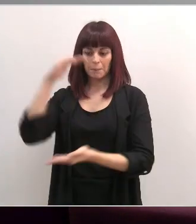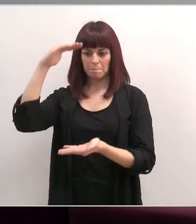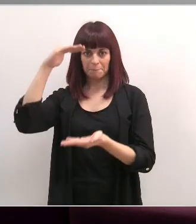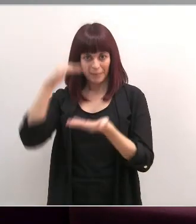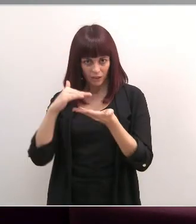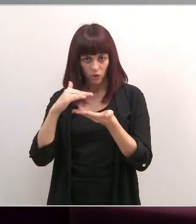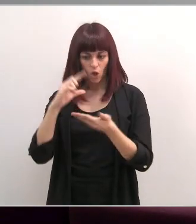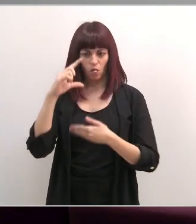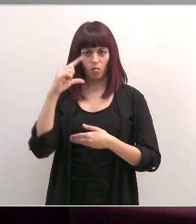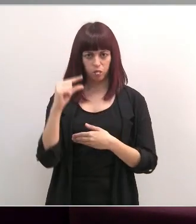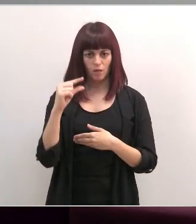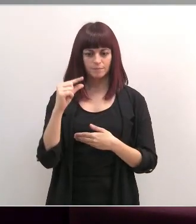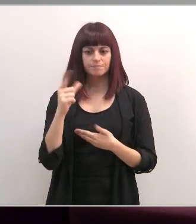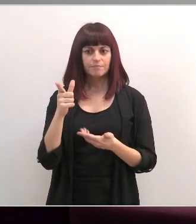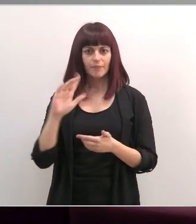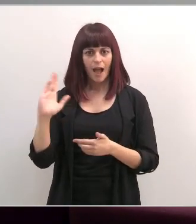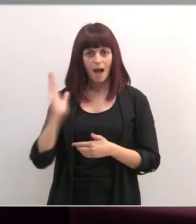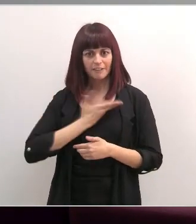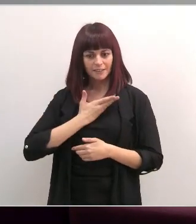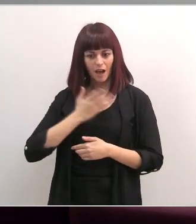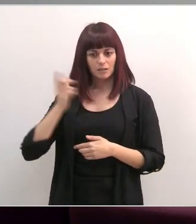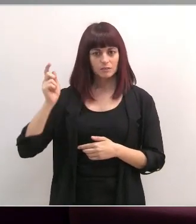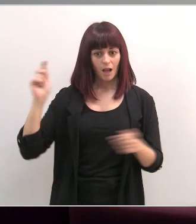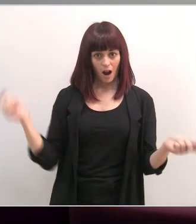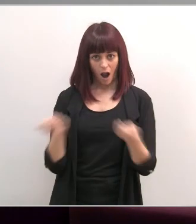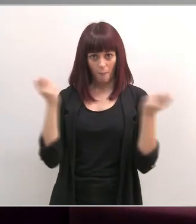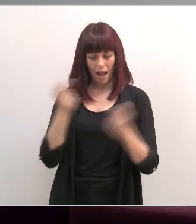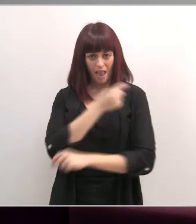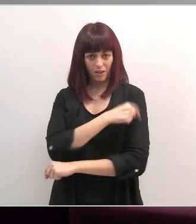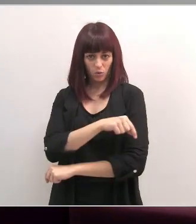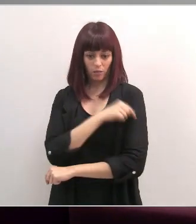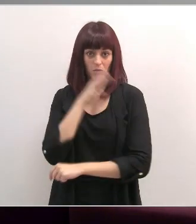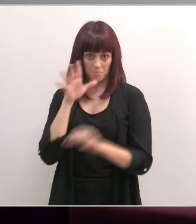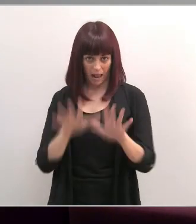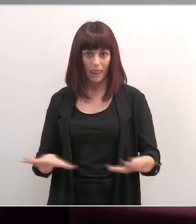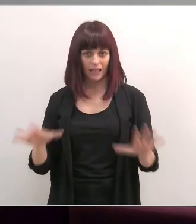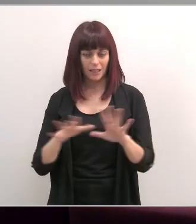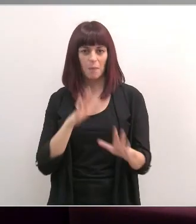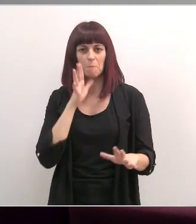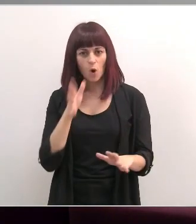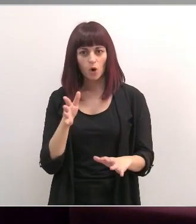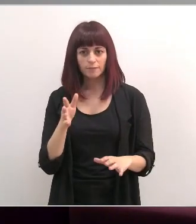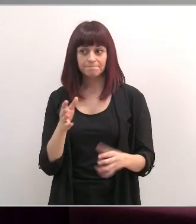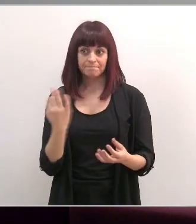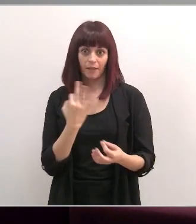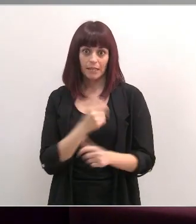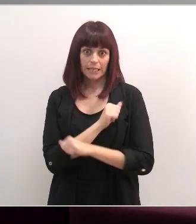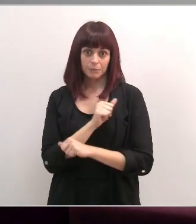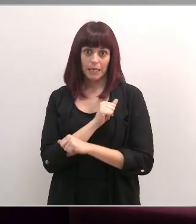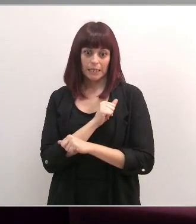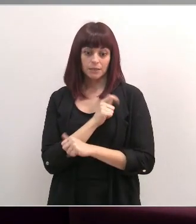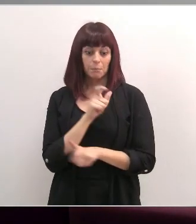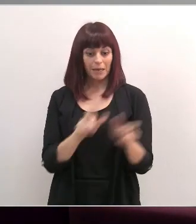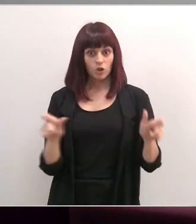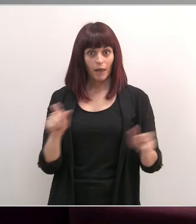afectar a lo que es la campaña de vacunación? ¿Se va a ralentizar? Porque entiendo que hay que garantizar esa segunda dosis para las personas que ya